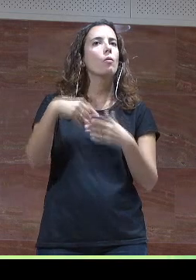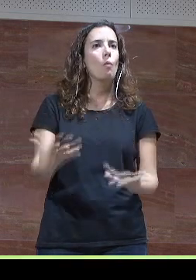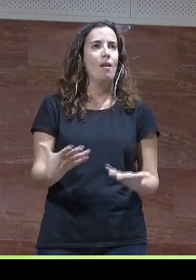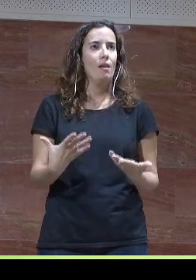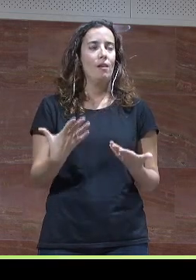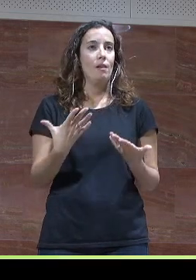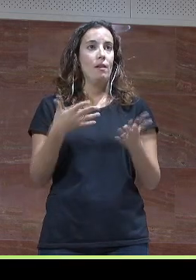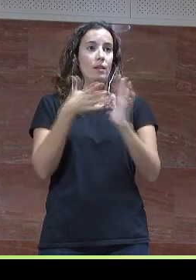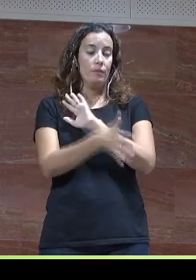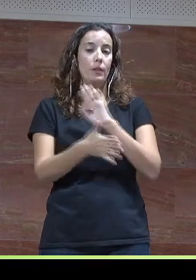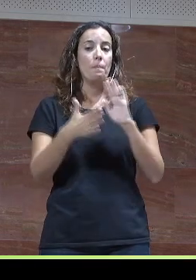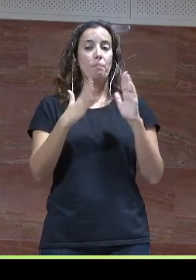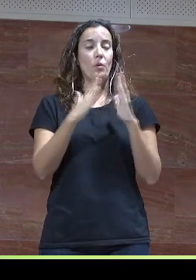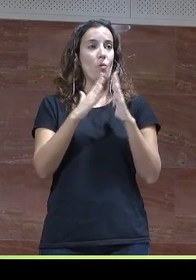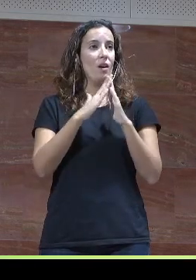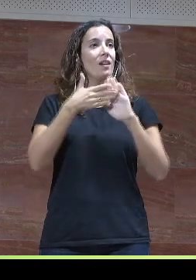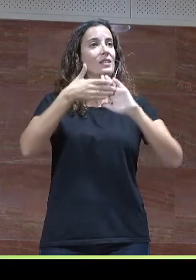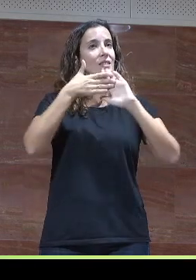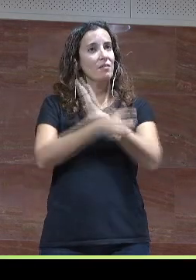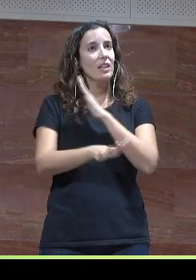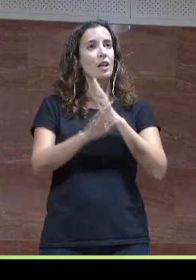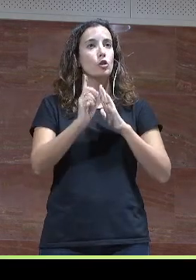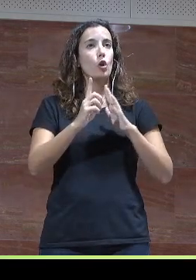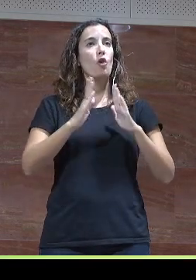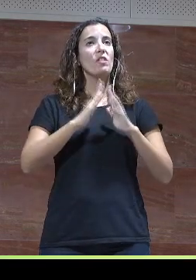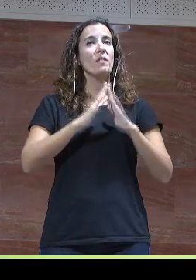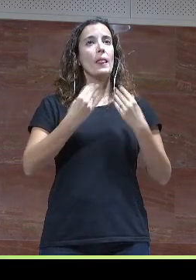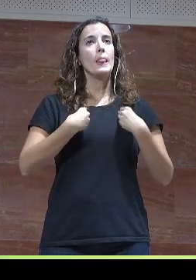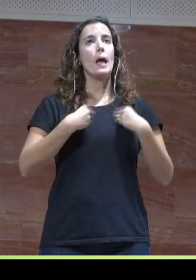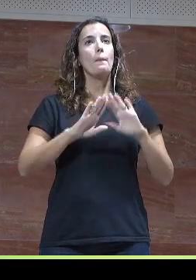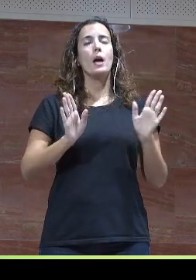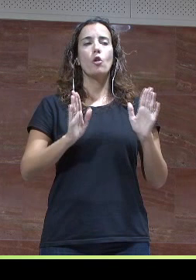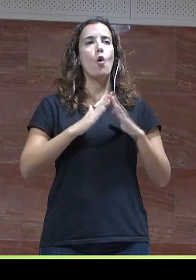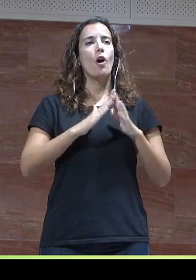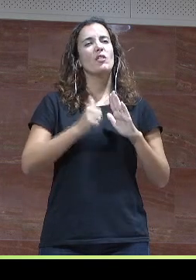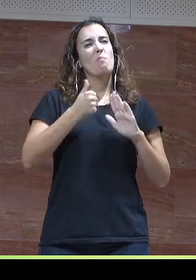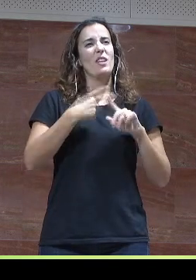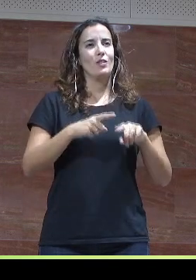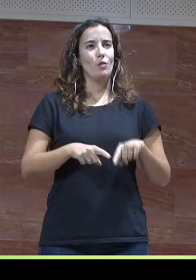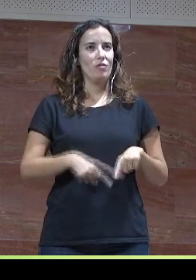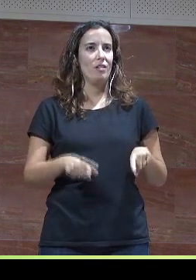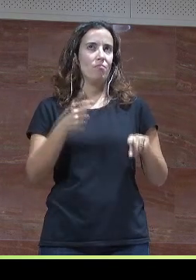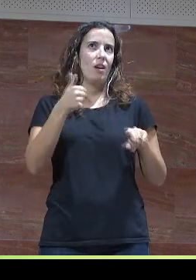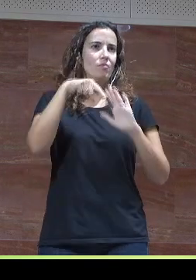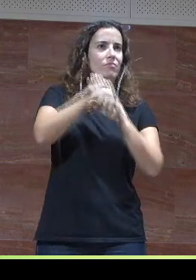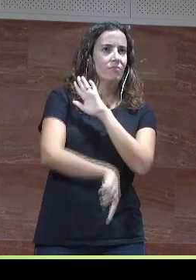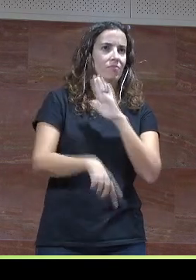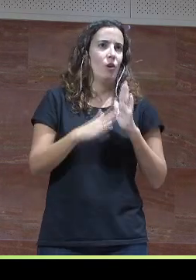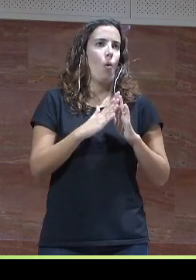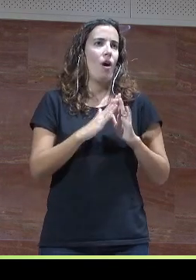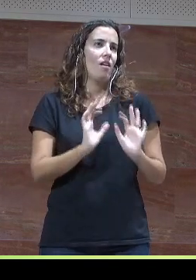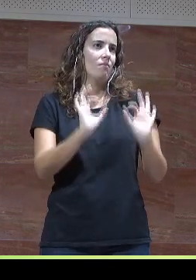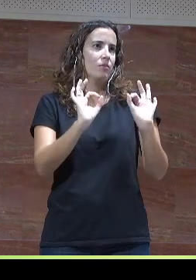que el hogar es algo bastante más que la vivienda. No me gustaría tampoco circunscribir al